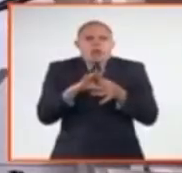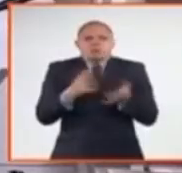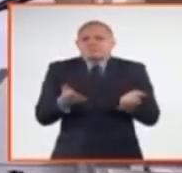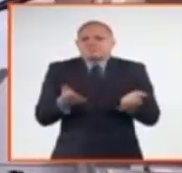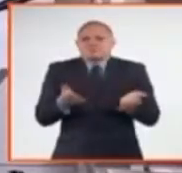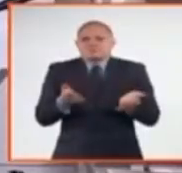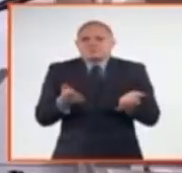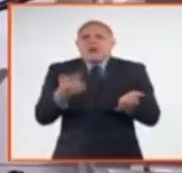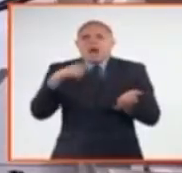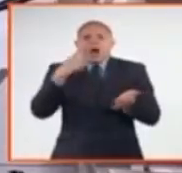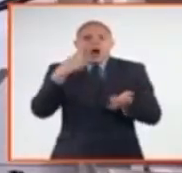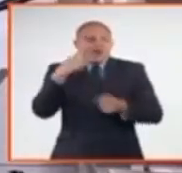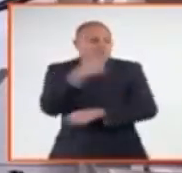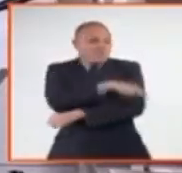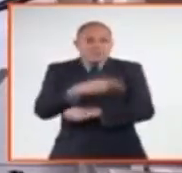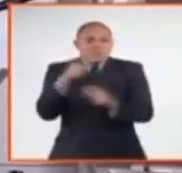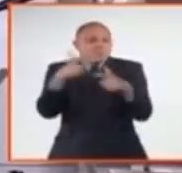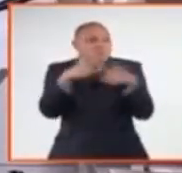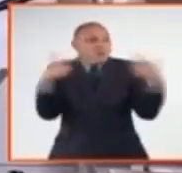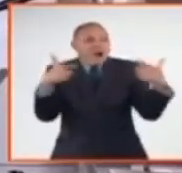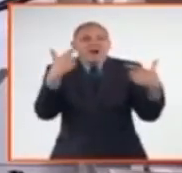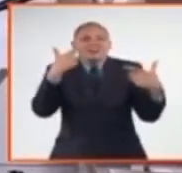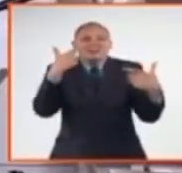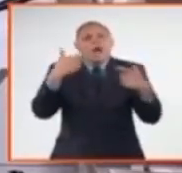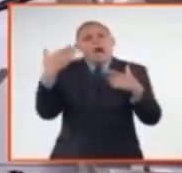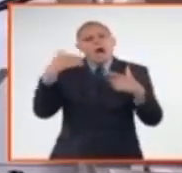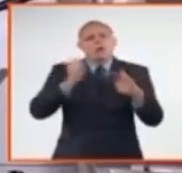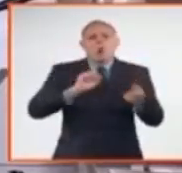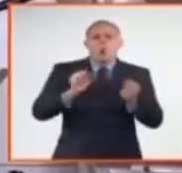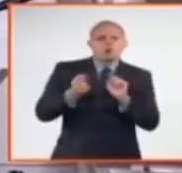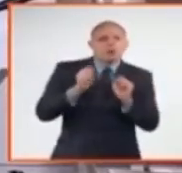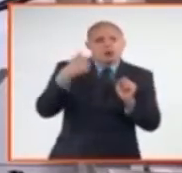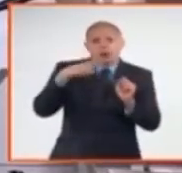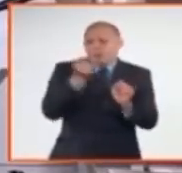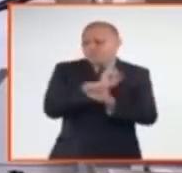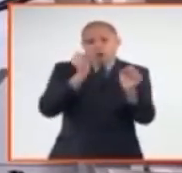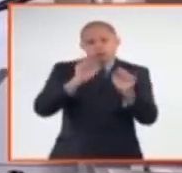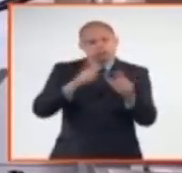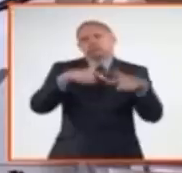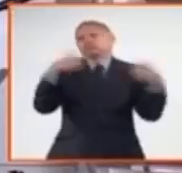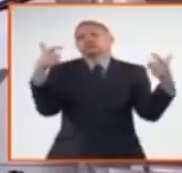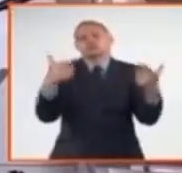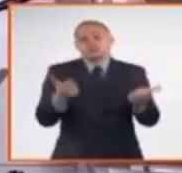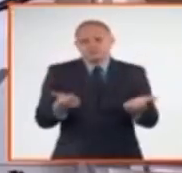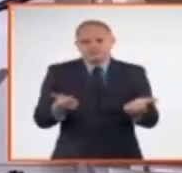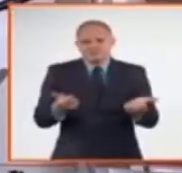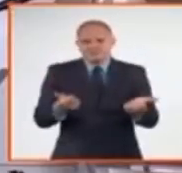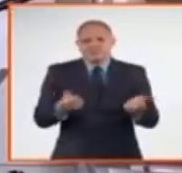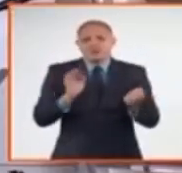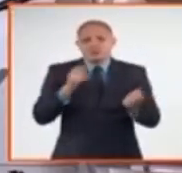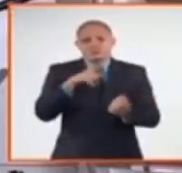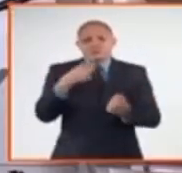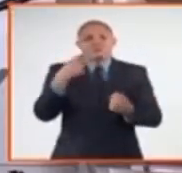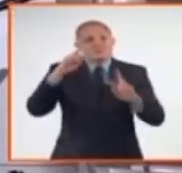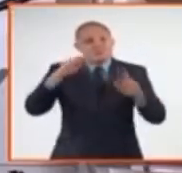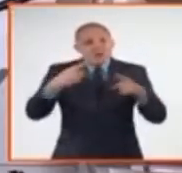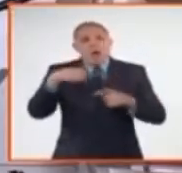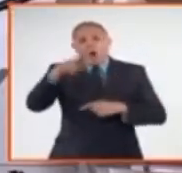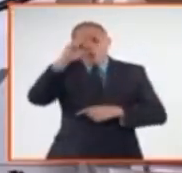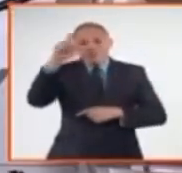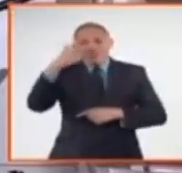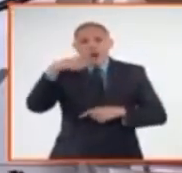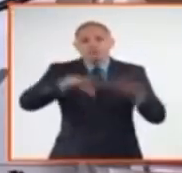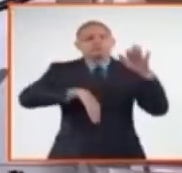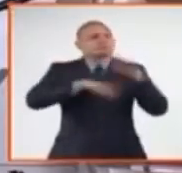en el mundo la ola nueva de contagio y está trayendo realmente bastante problemas de salud se trancó lanzando de nuevo los